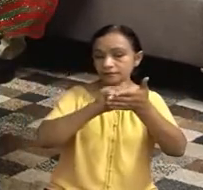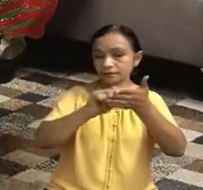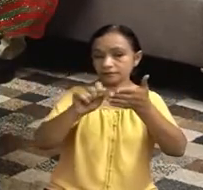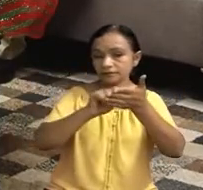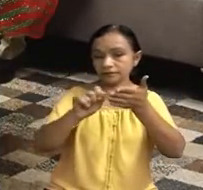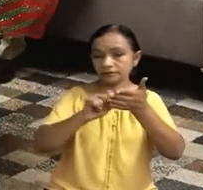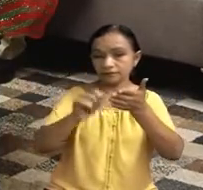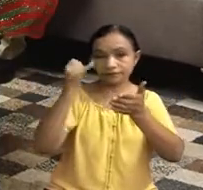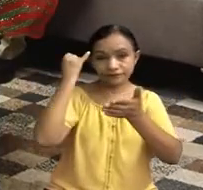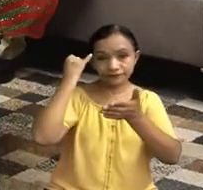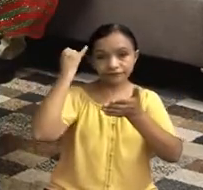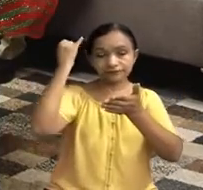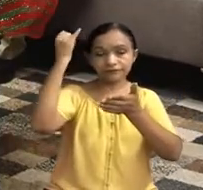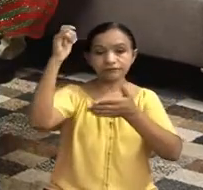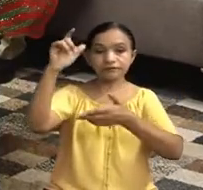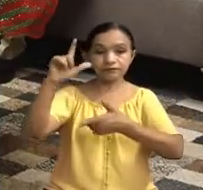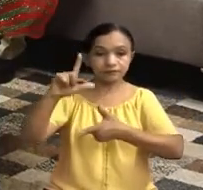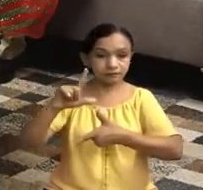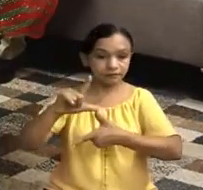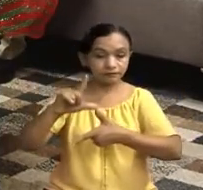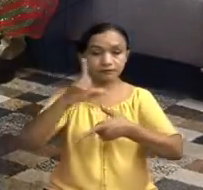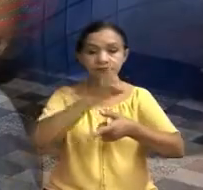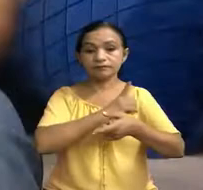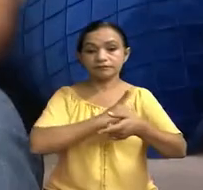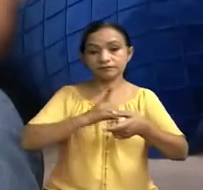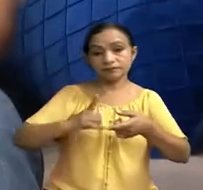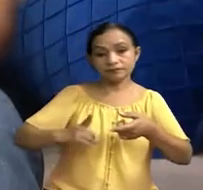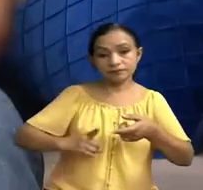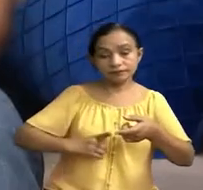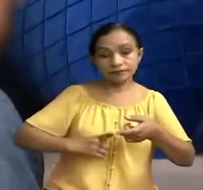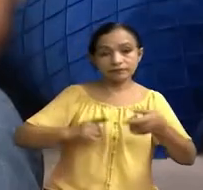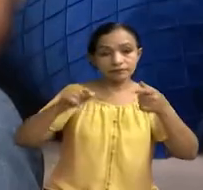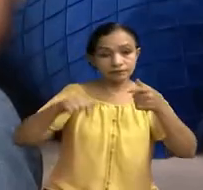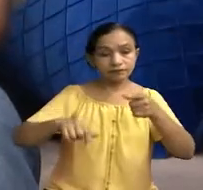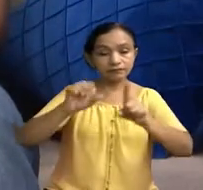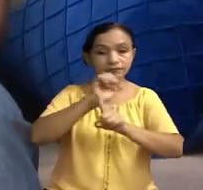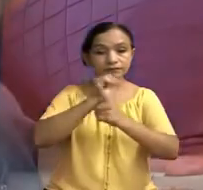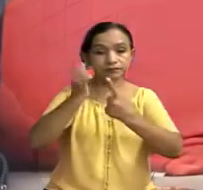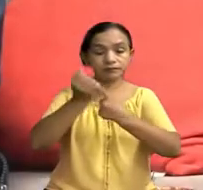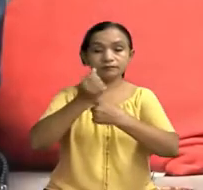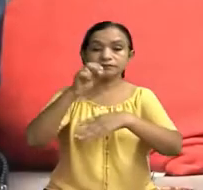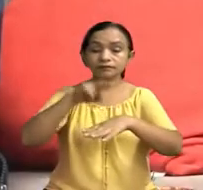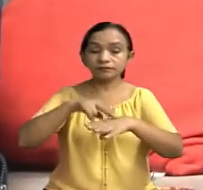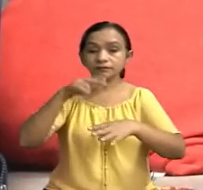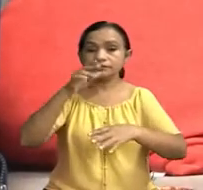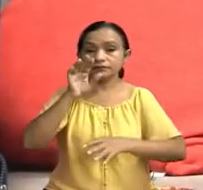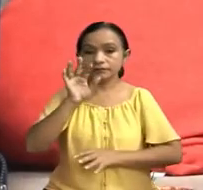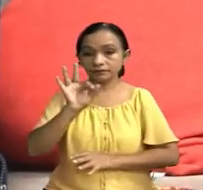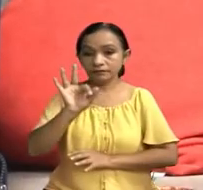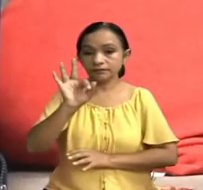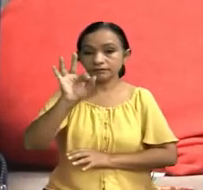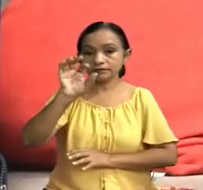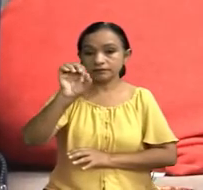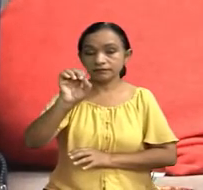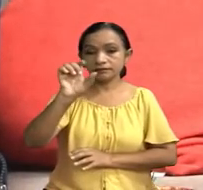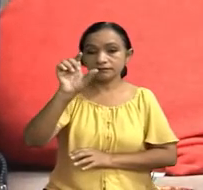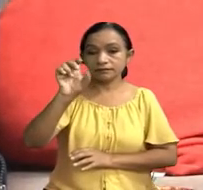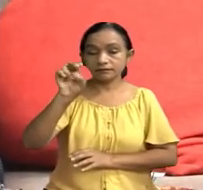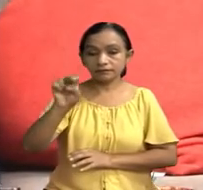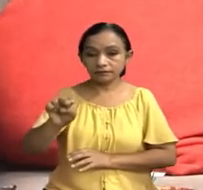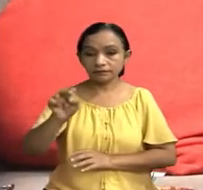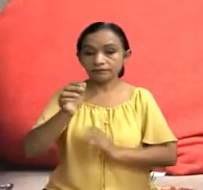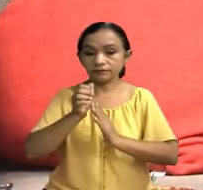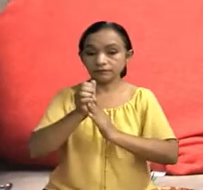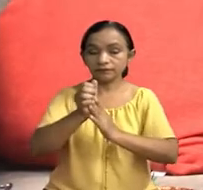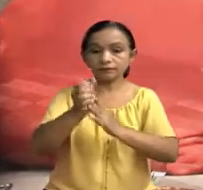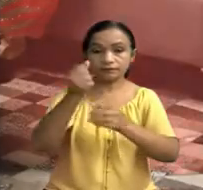progresista latinoamericanista. Además, es diputado ante la bancada de la Alianza del Frente Sandinista de Liberación Nacional y líder sindical